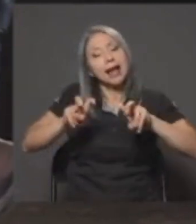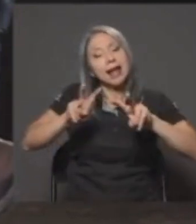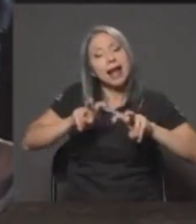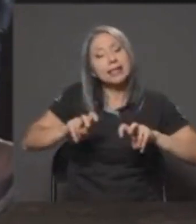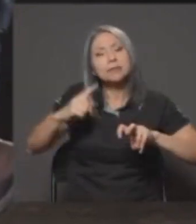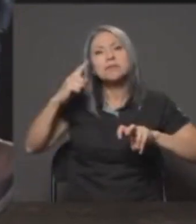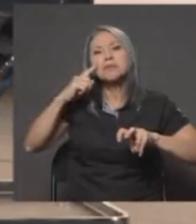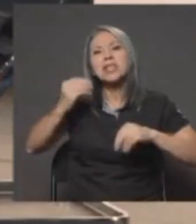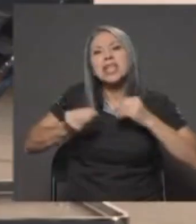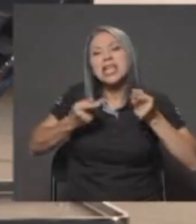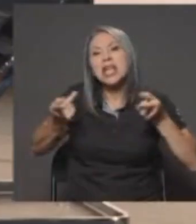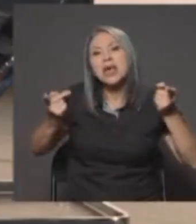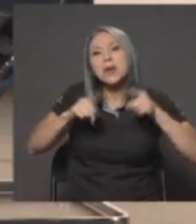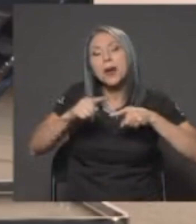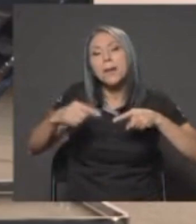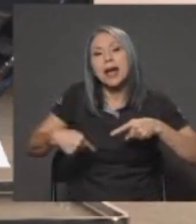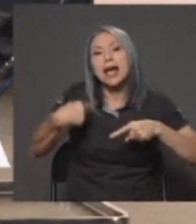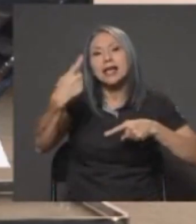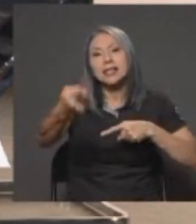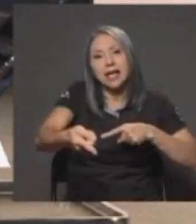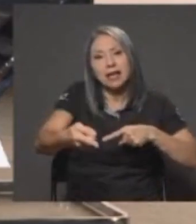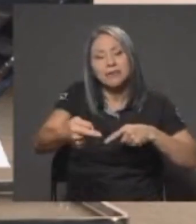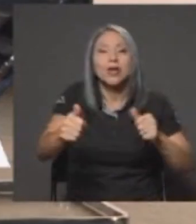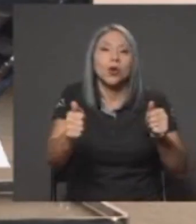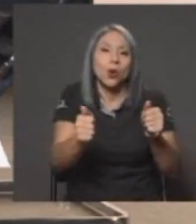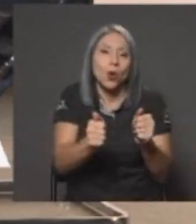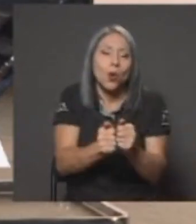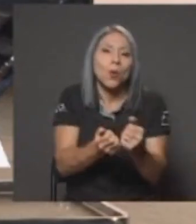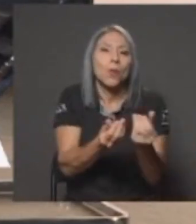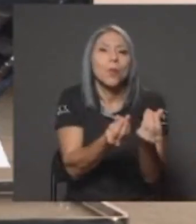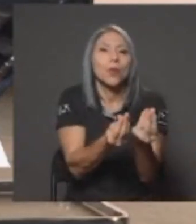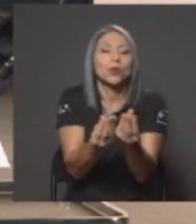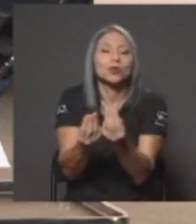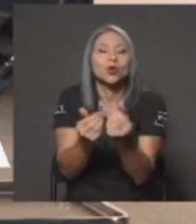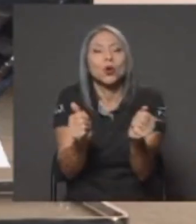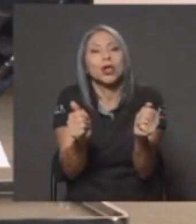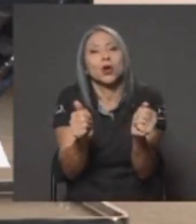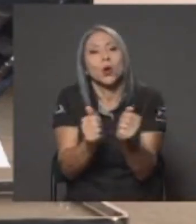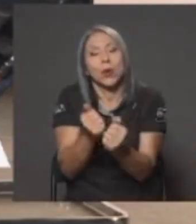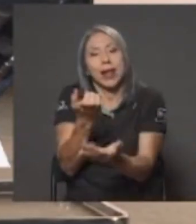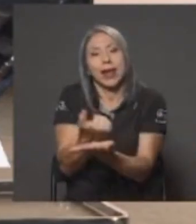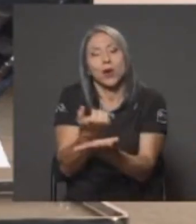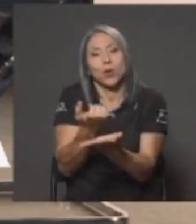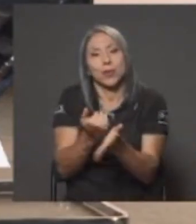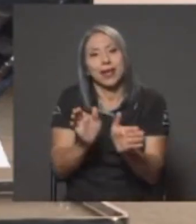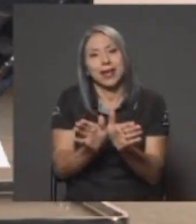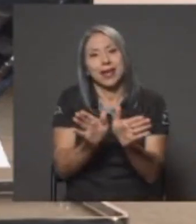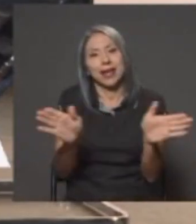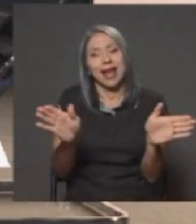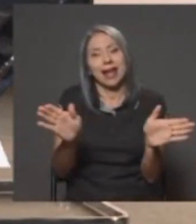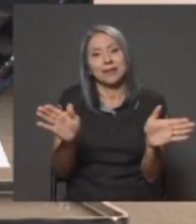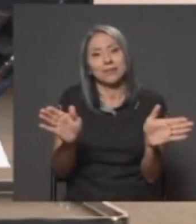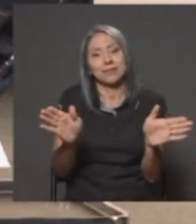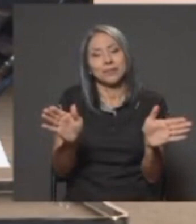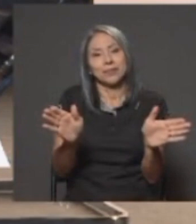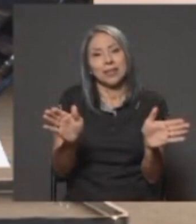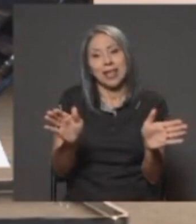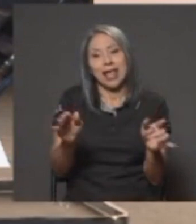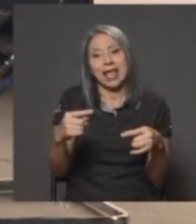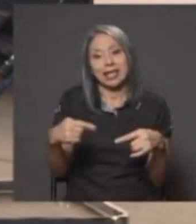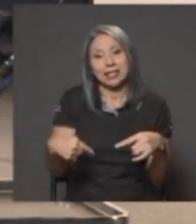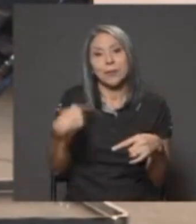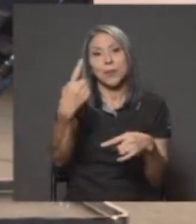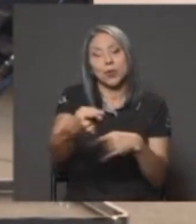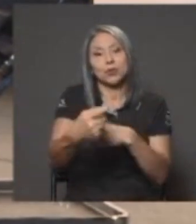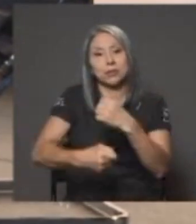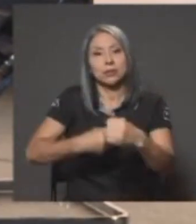sobre qué va a pasar con la producción y con la economía en general este próximo